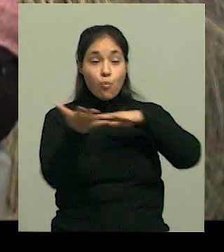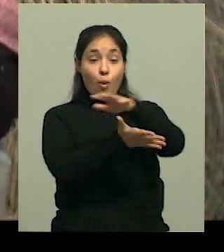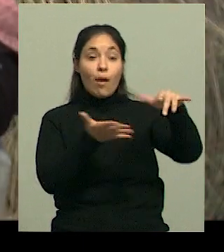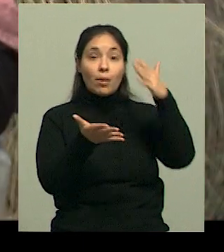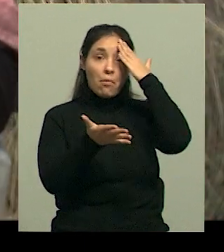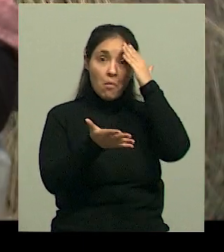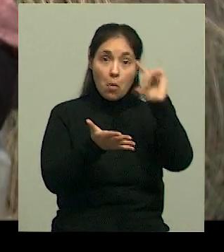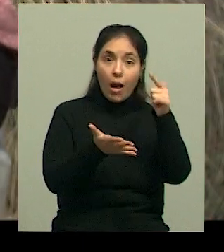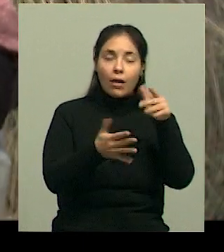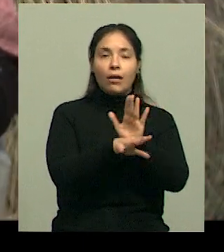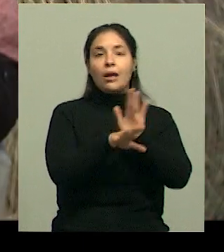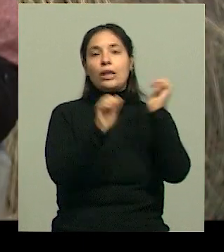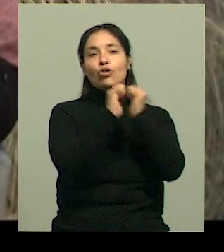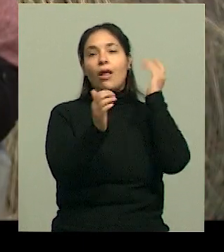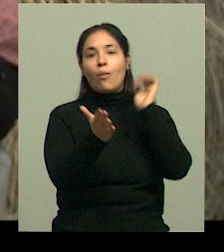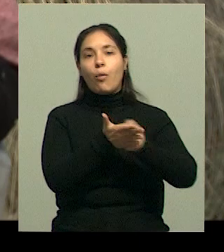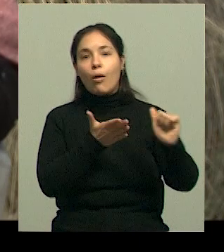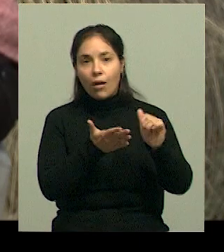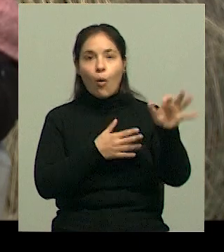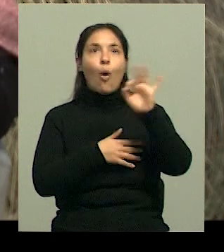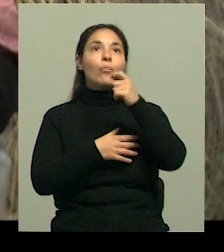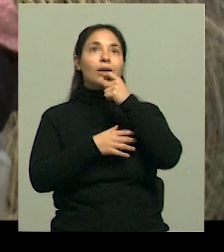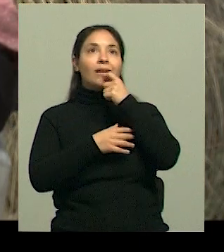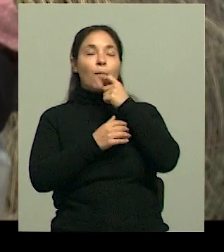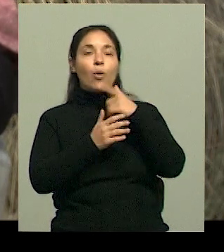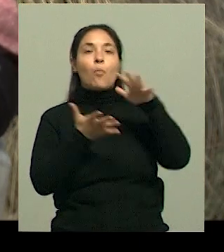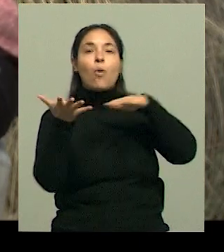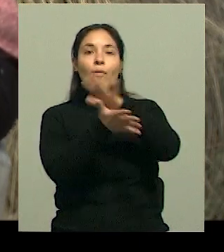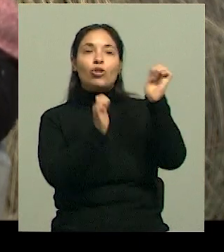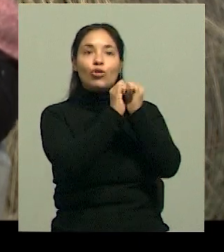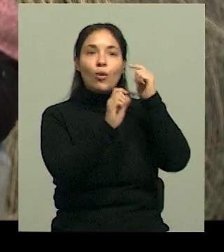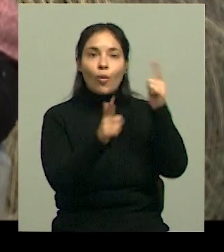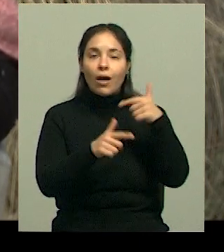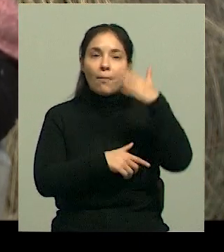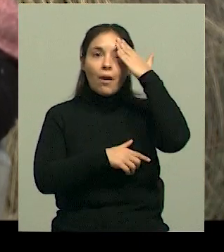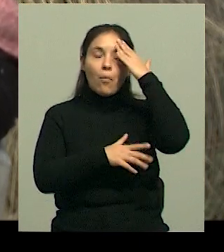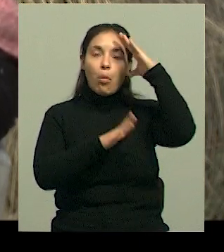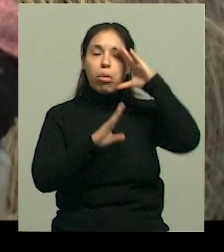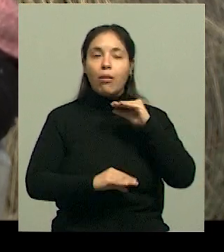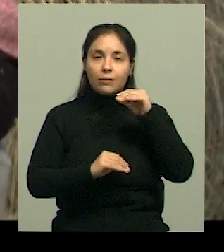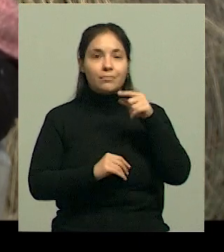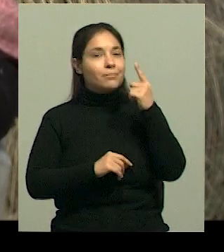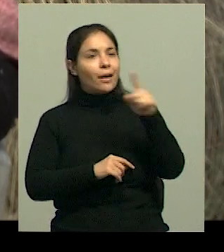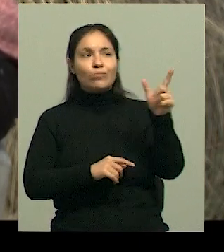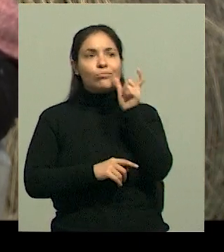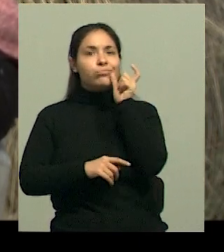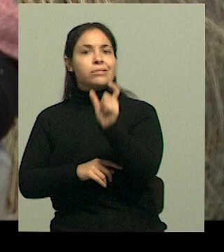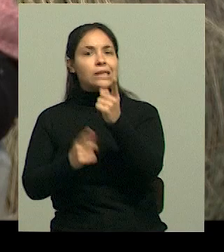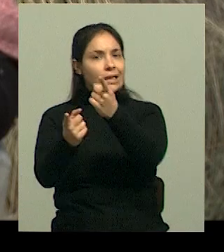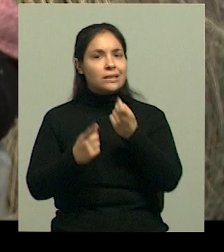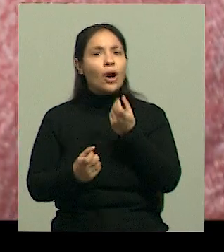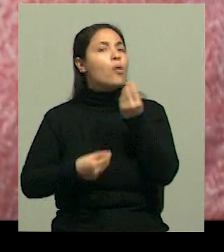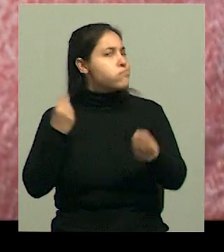sin memoria es un pueblo sin historia, o un pueblo sin historia es un pueblo sin memoria, pero vos ocupás la palabra necesidad. ¿Es así